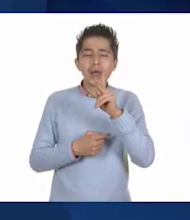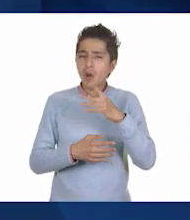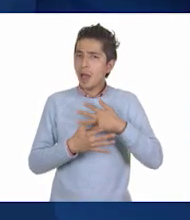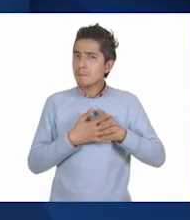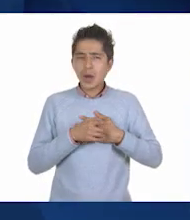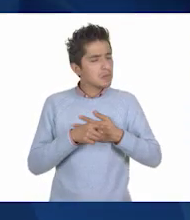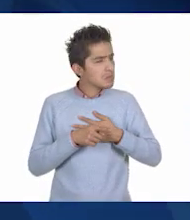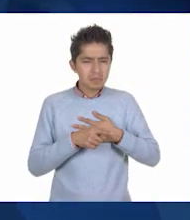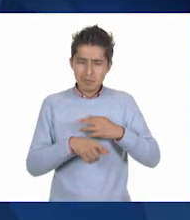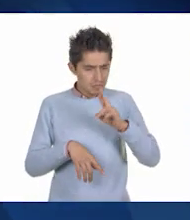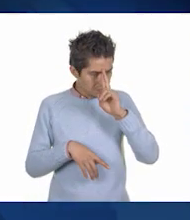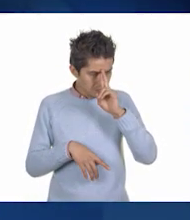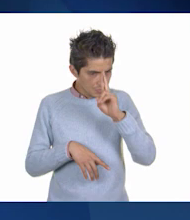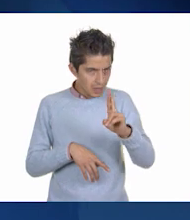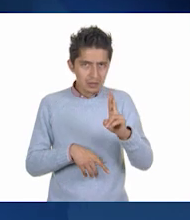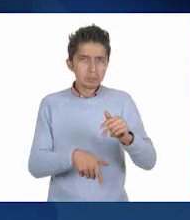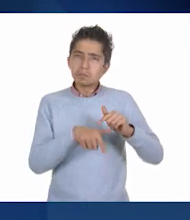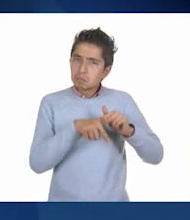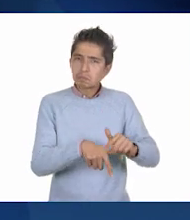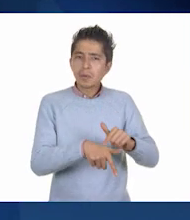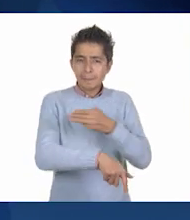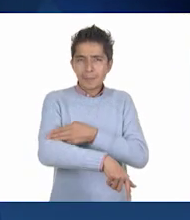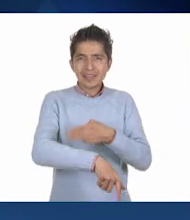de respetar al señor Madero.